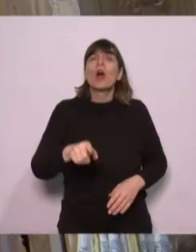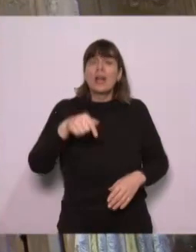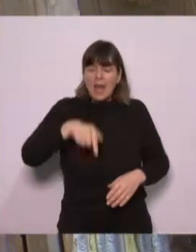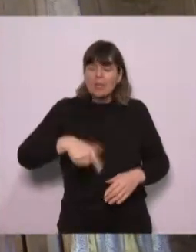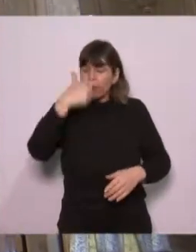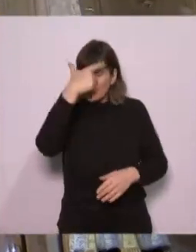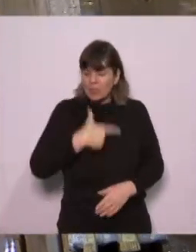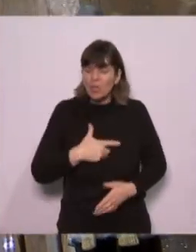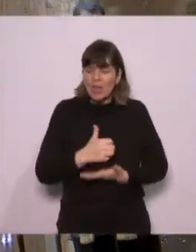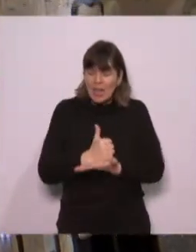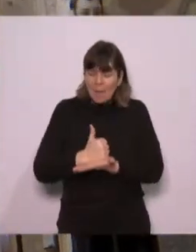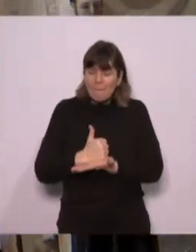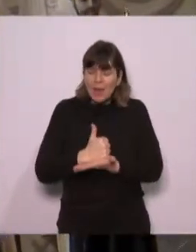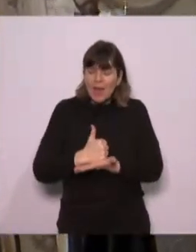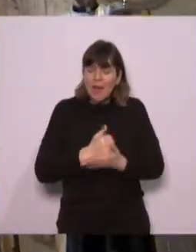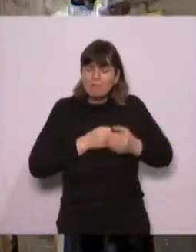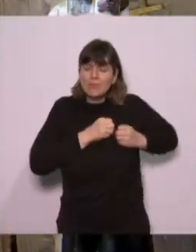que esperan en su